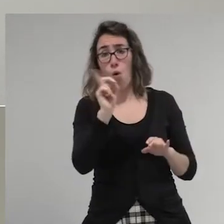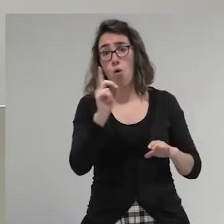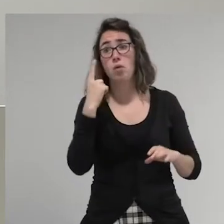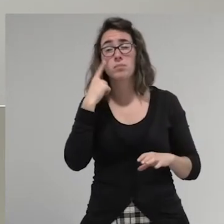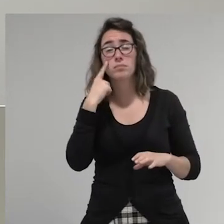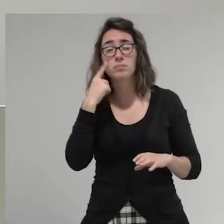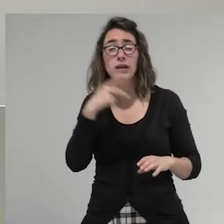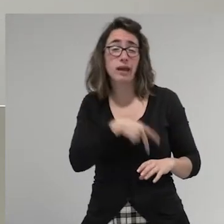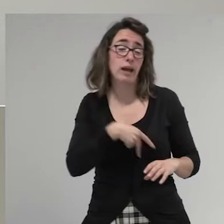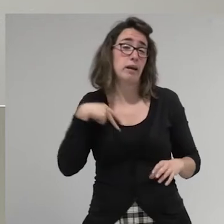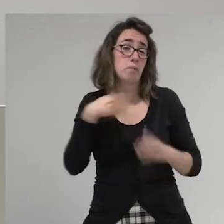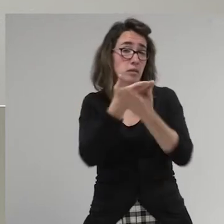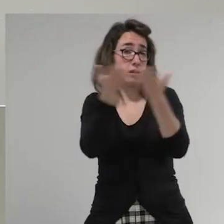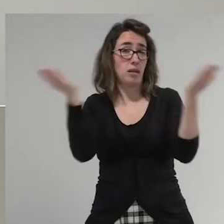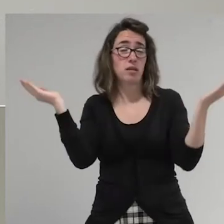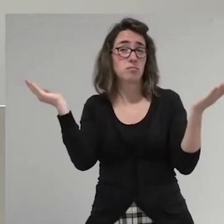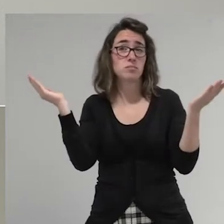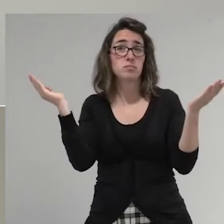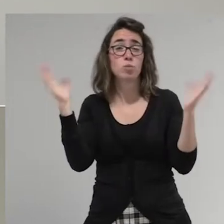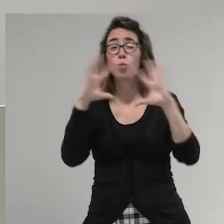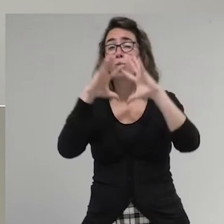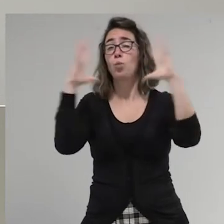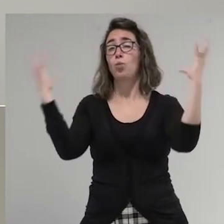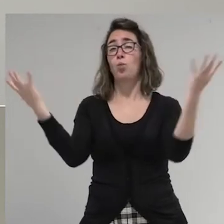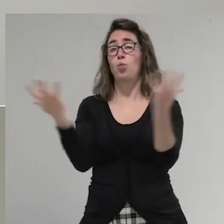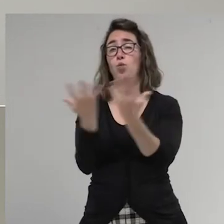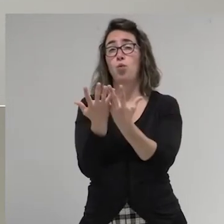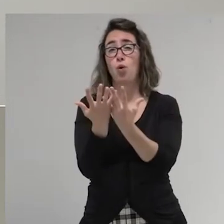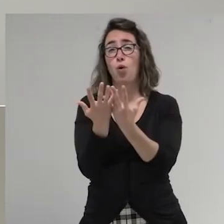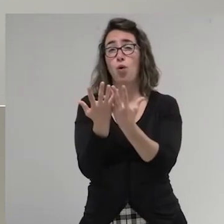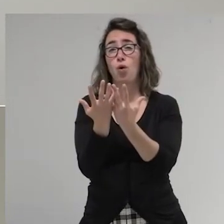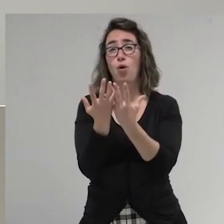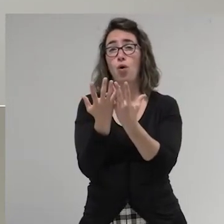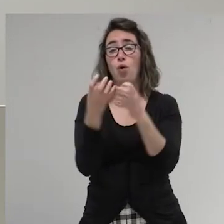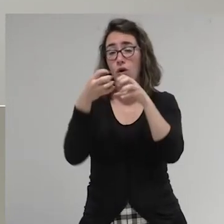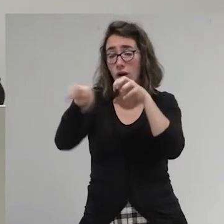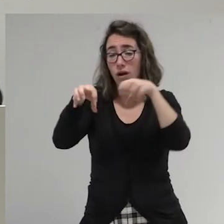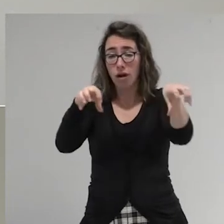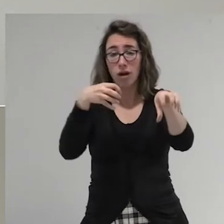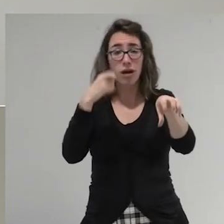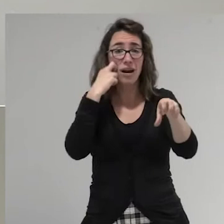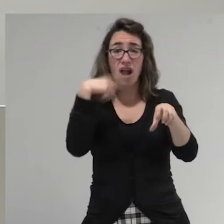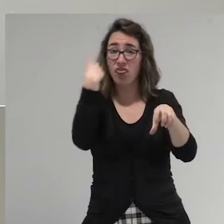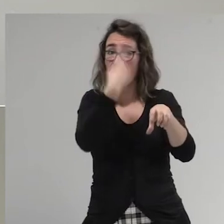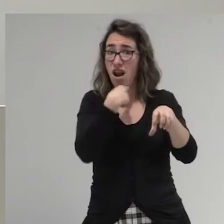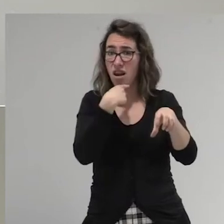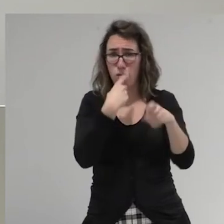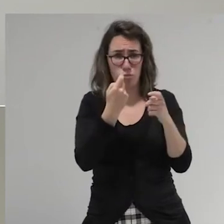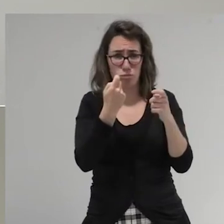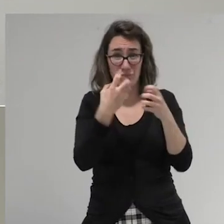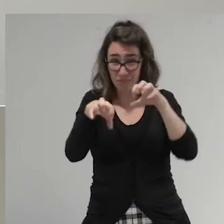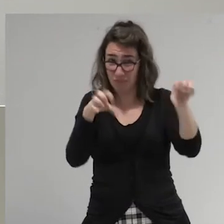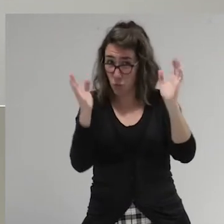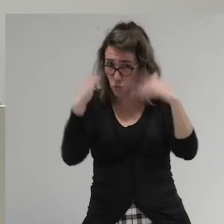generalmente muy pocos sitios en el mundo no están segregados racialmente. Hay cuestiones que tienen que ver con